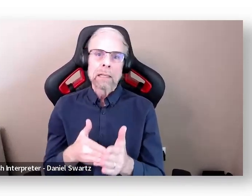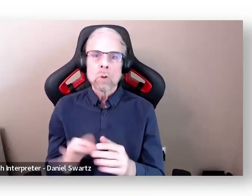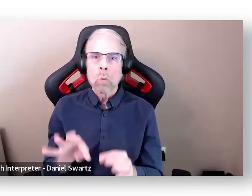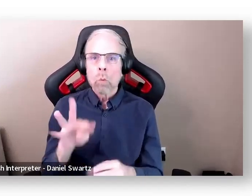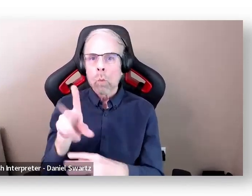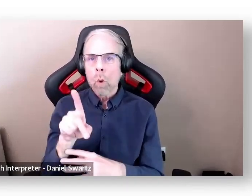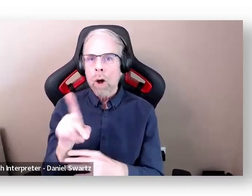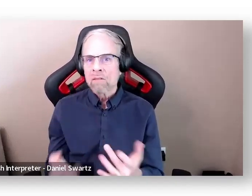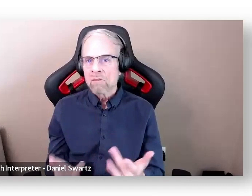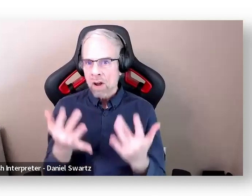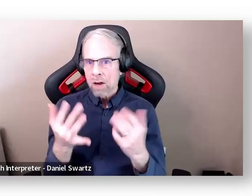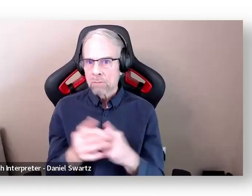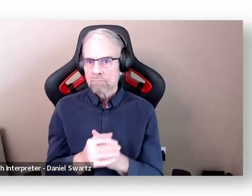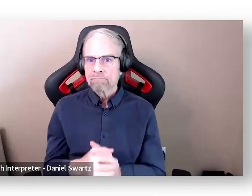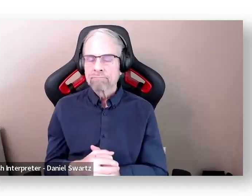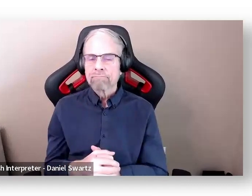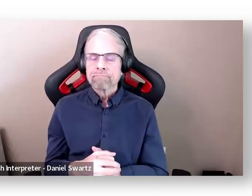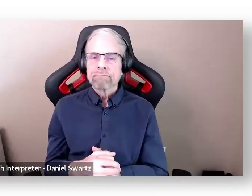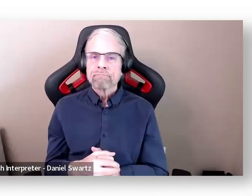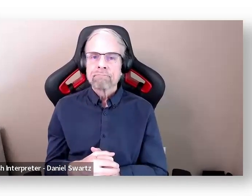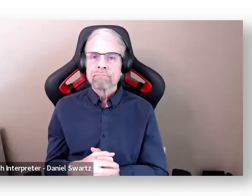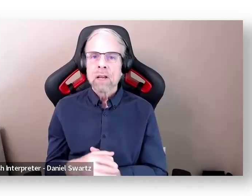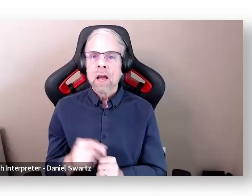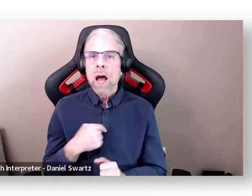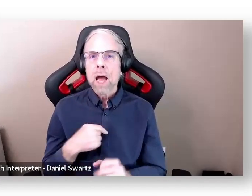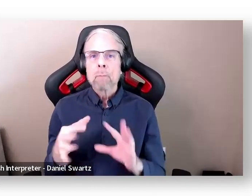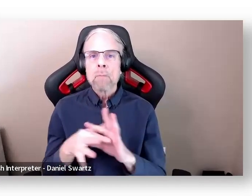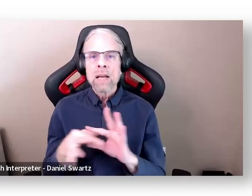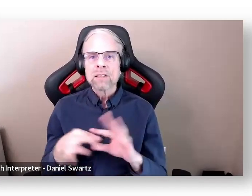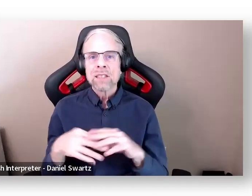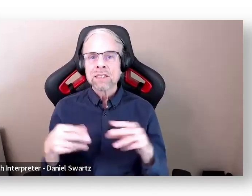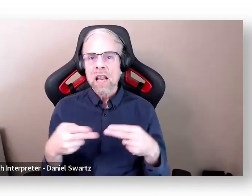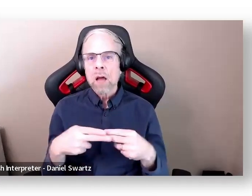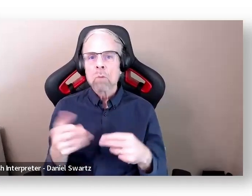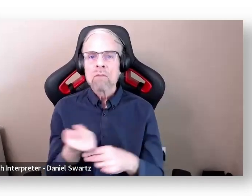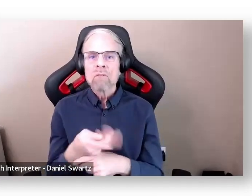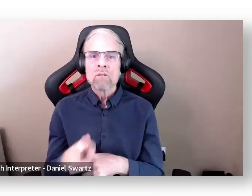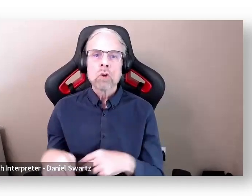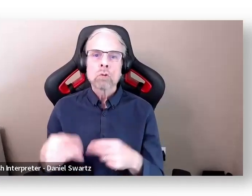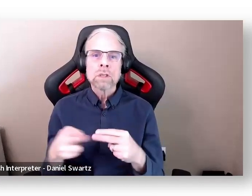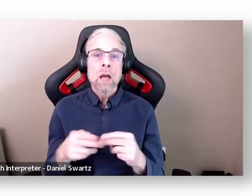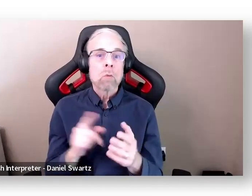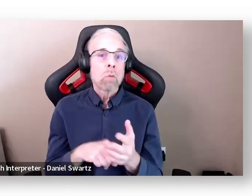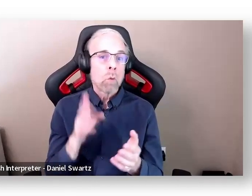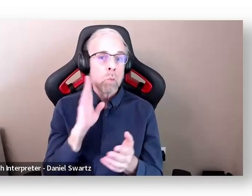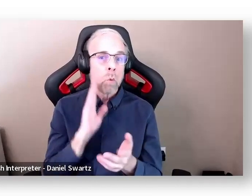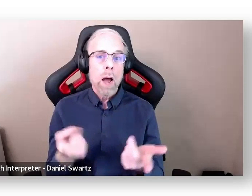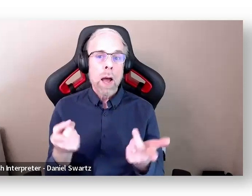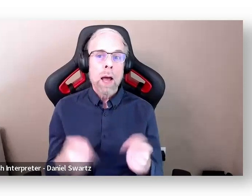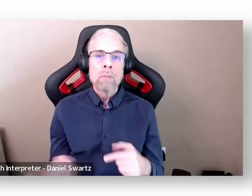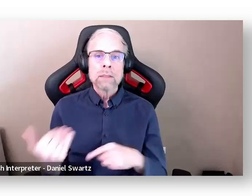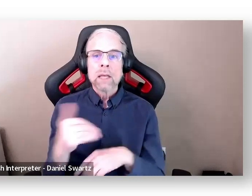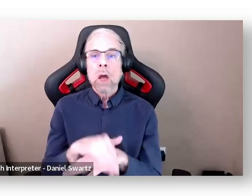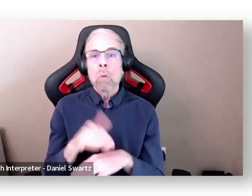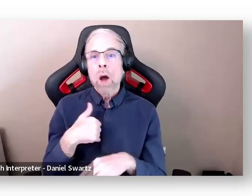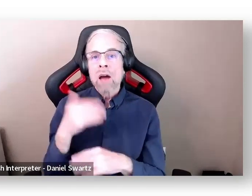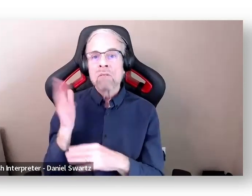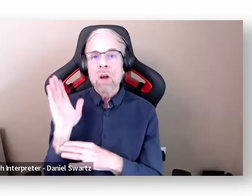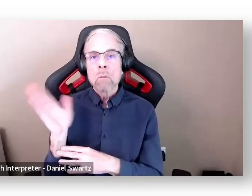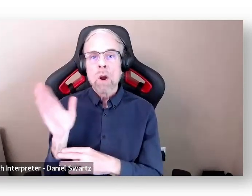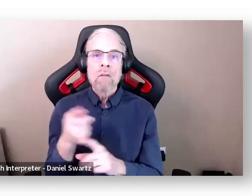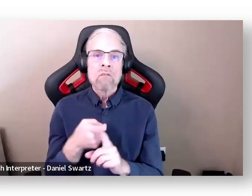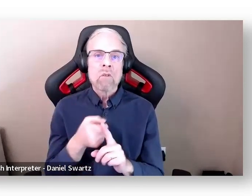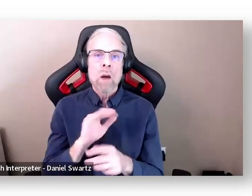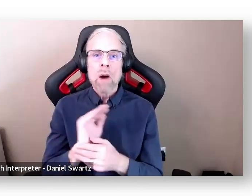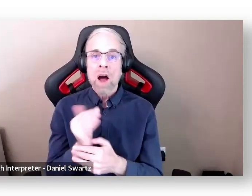entonces nosotros queremos llegar a un lugar donde estamos cómodos con la mitigación de incendios